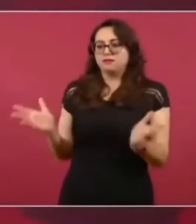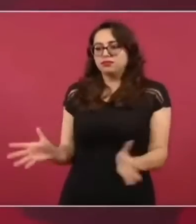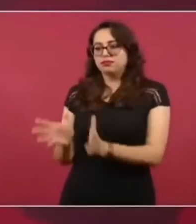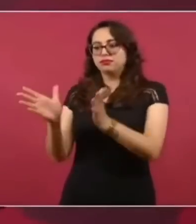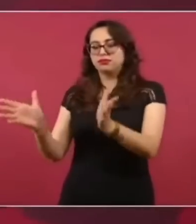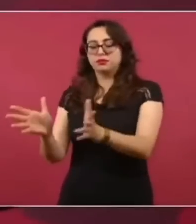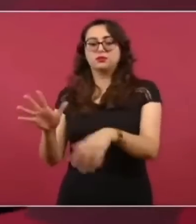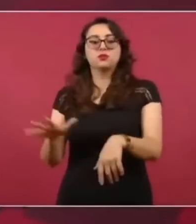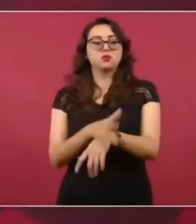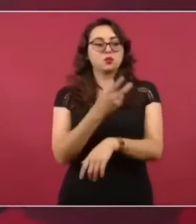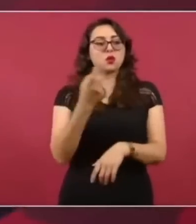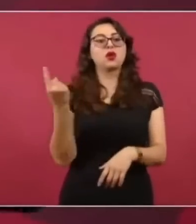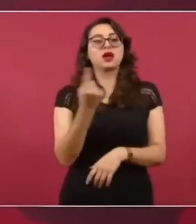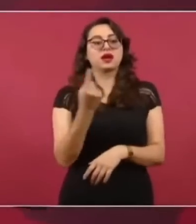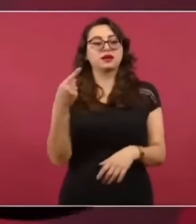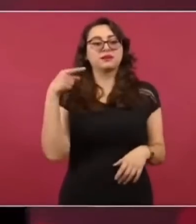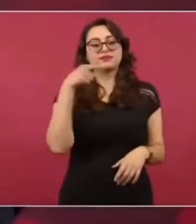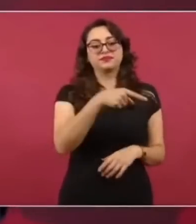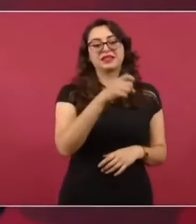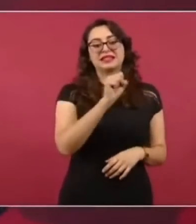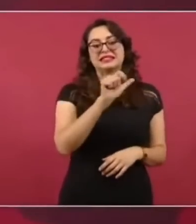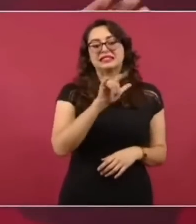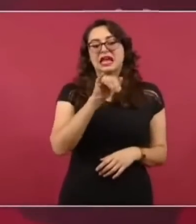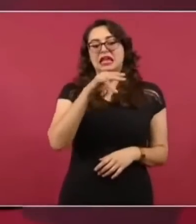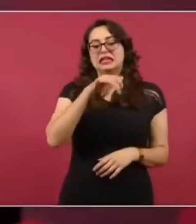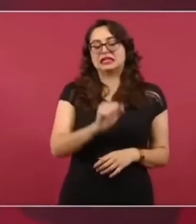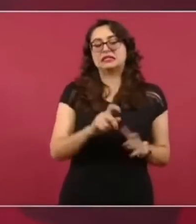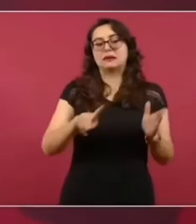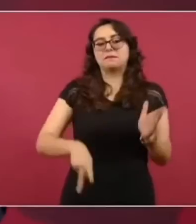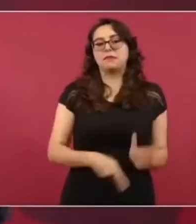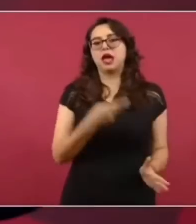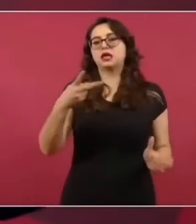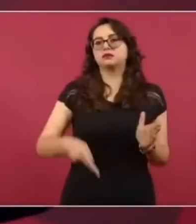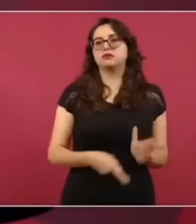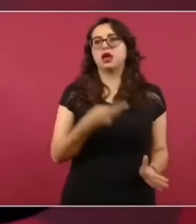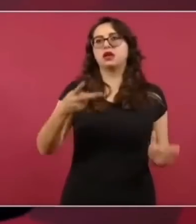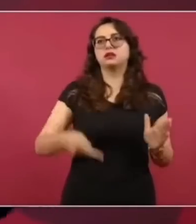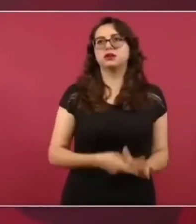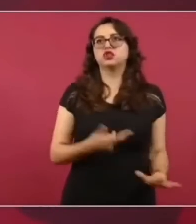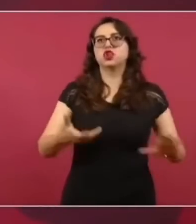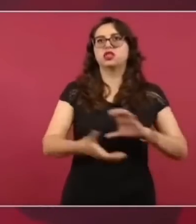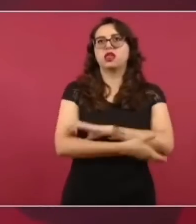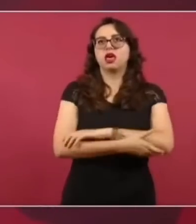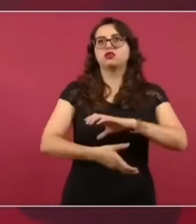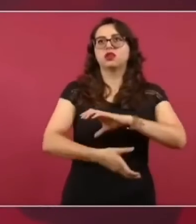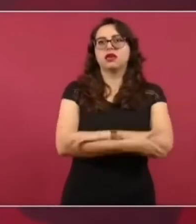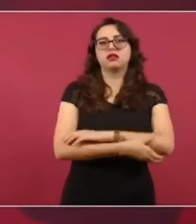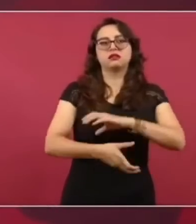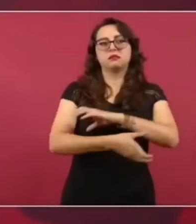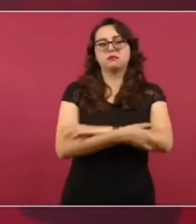Fox desgastó, acabó con la palabra cambio, ¿no?